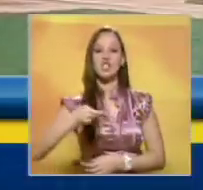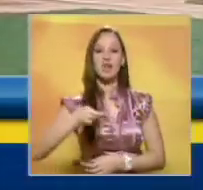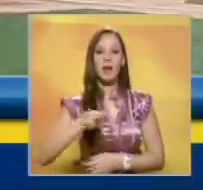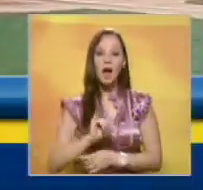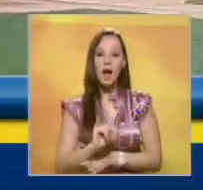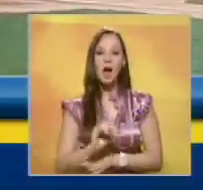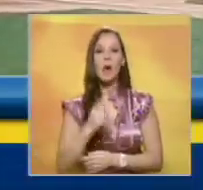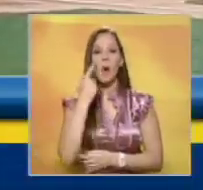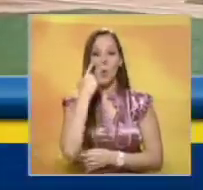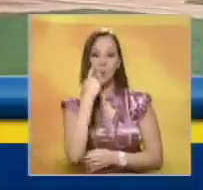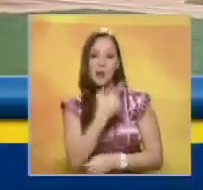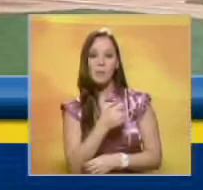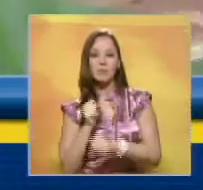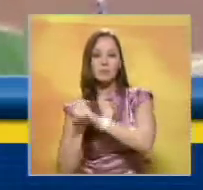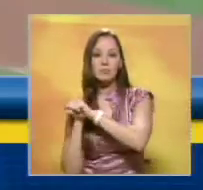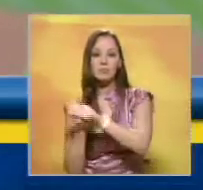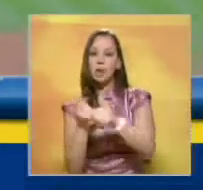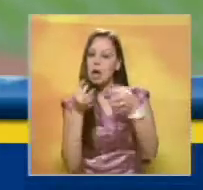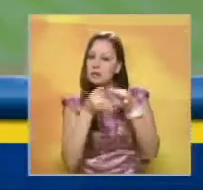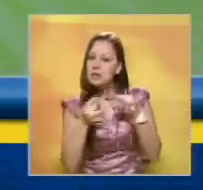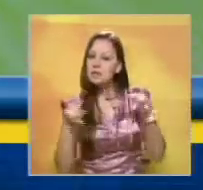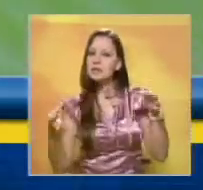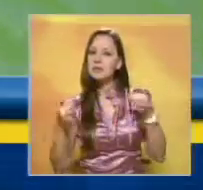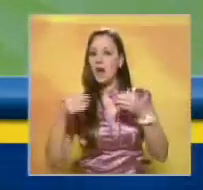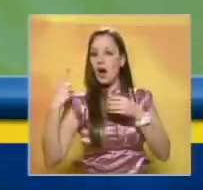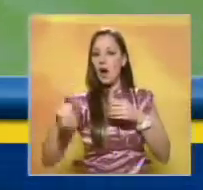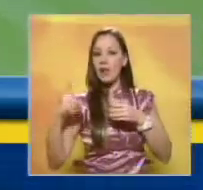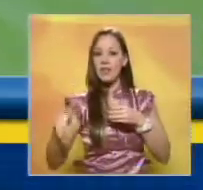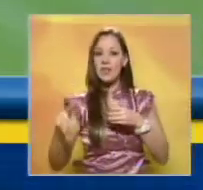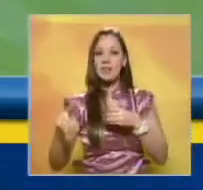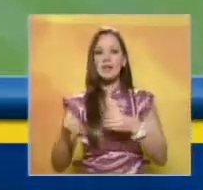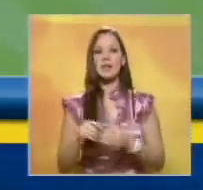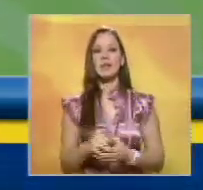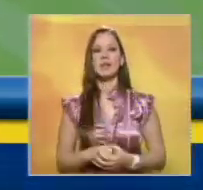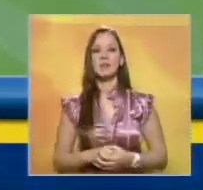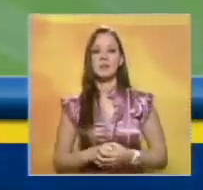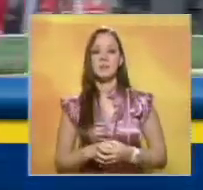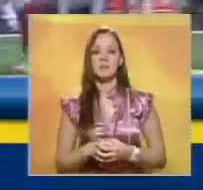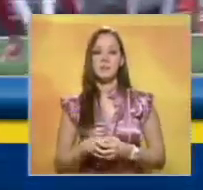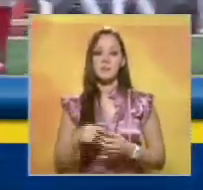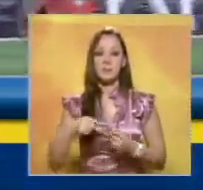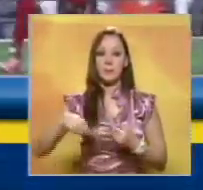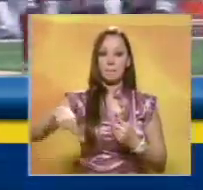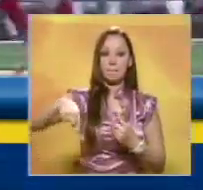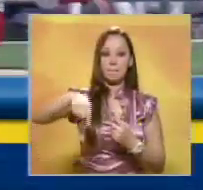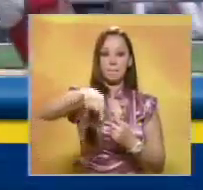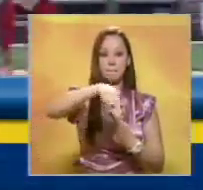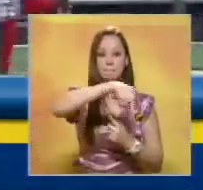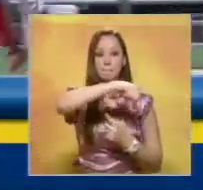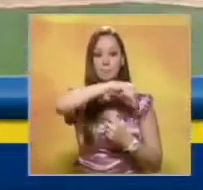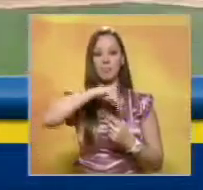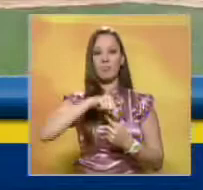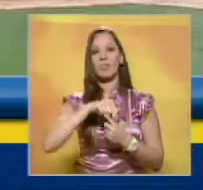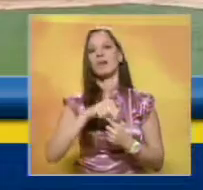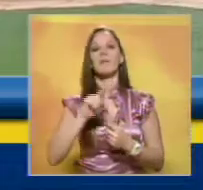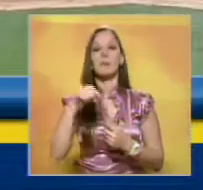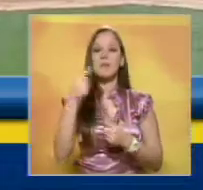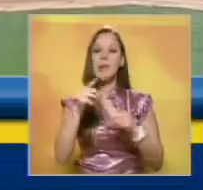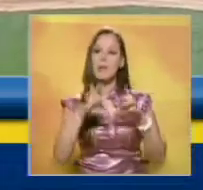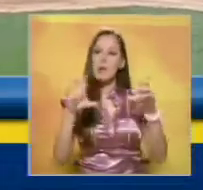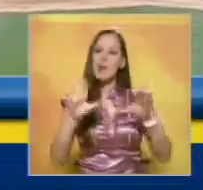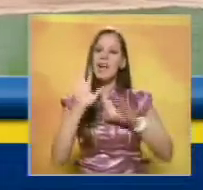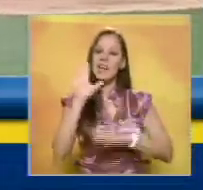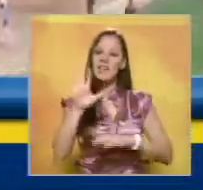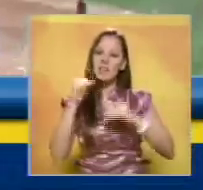a Martín Prado. Ligaba sencillo a la derecha, remolcaba a Gerardo Parra. Ahora los Diamondbacks de Arizona hacían arriba en la pizarra. Ya en el